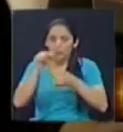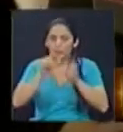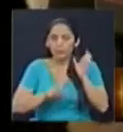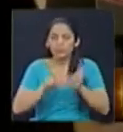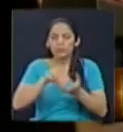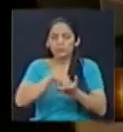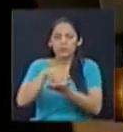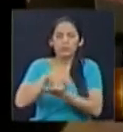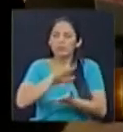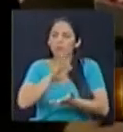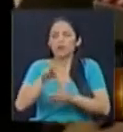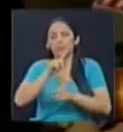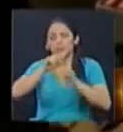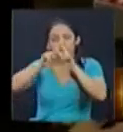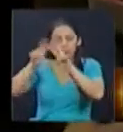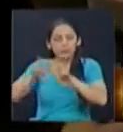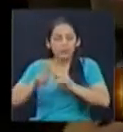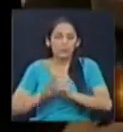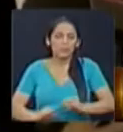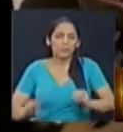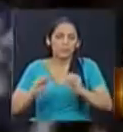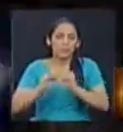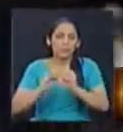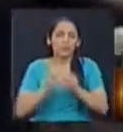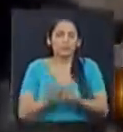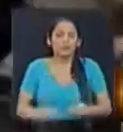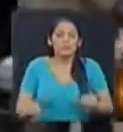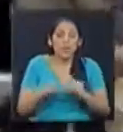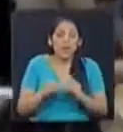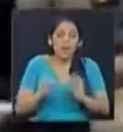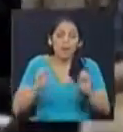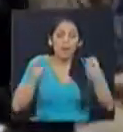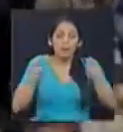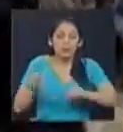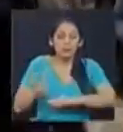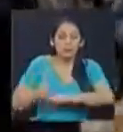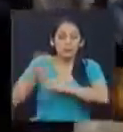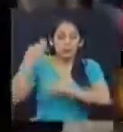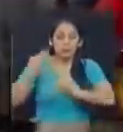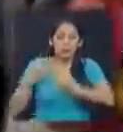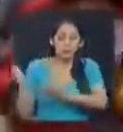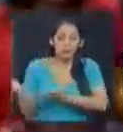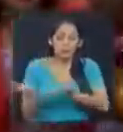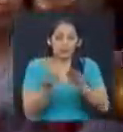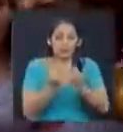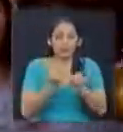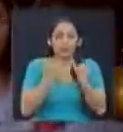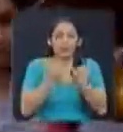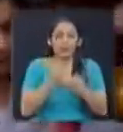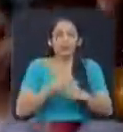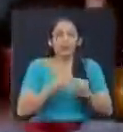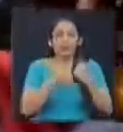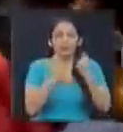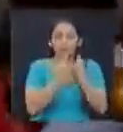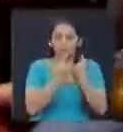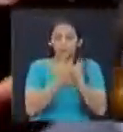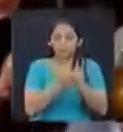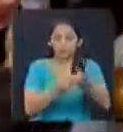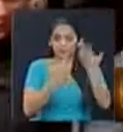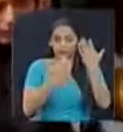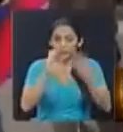esa investigación sea a nivel penal. Movimiento Creo ya interpuso ante la Fiscalía General del Estado